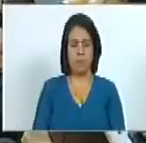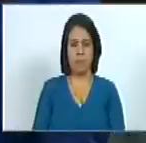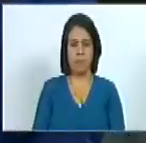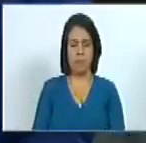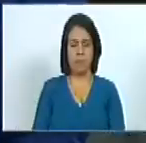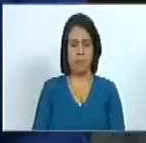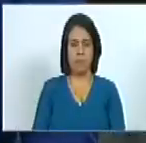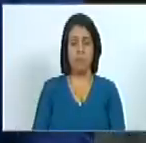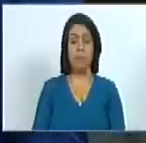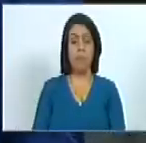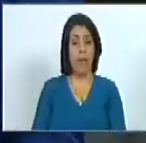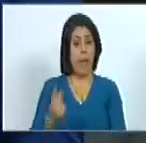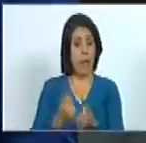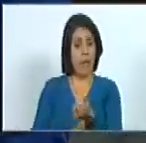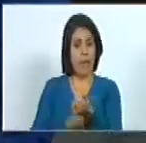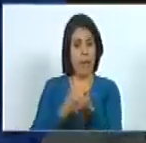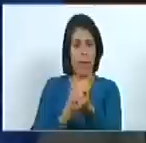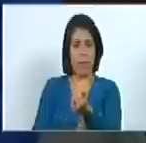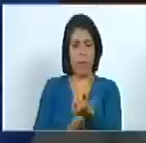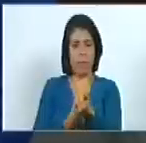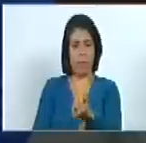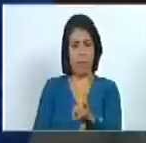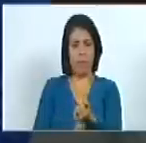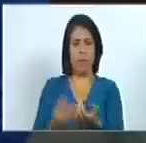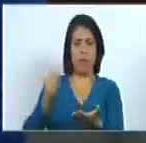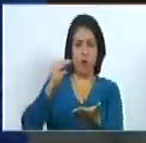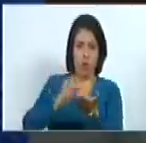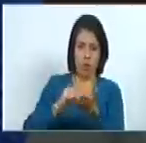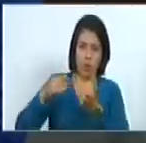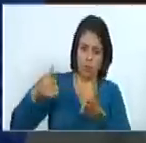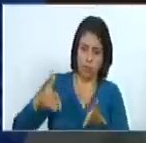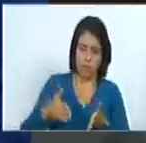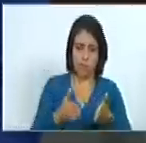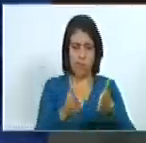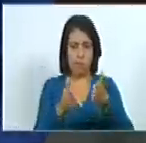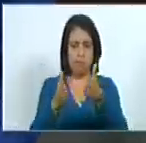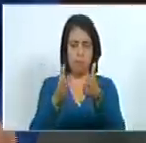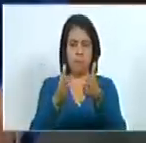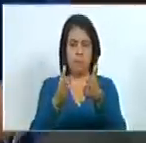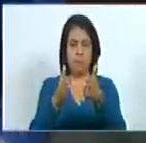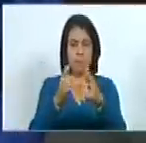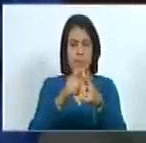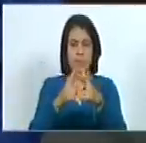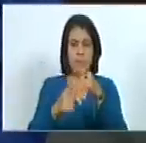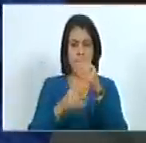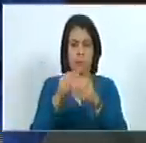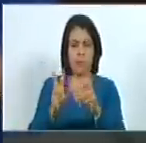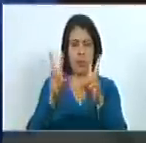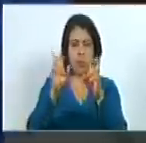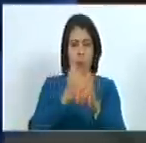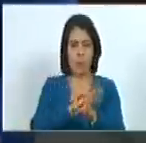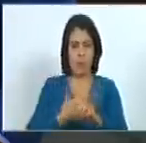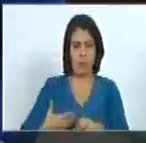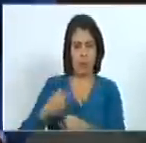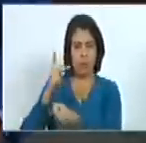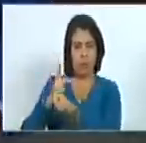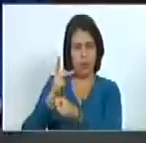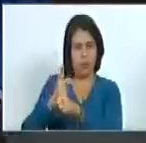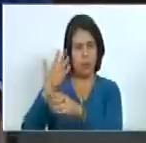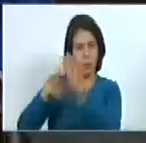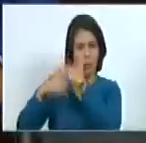Los cauces de la hermandad retoman su camino. Paraguay escogió nuevo presidente el